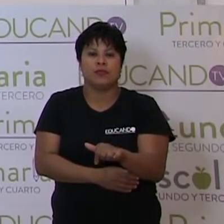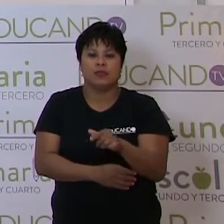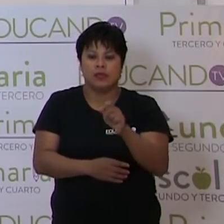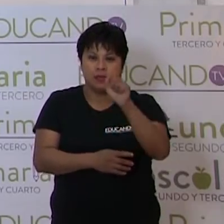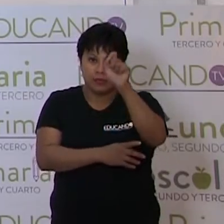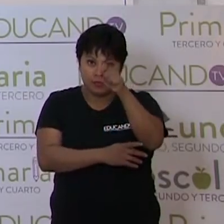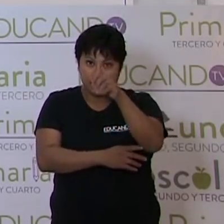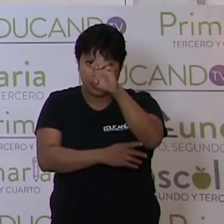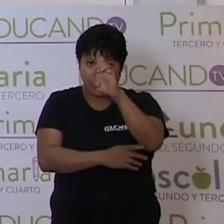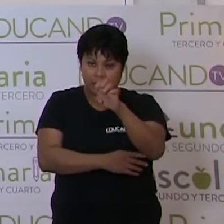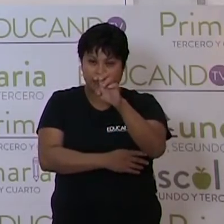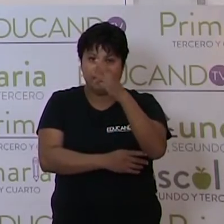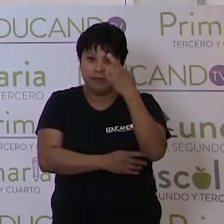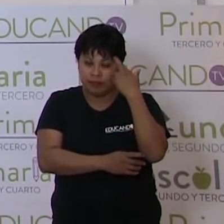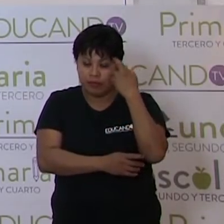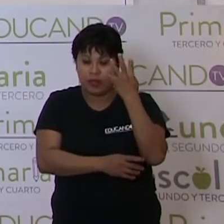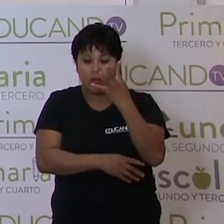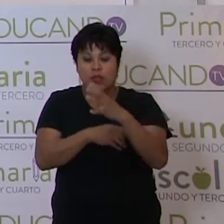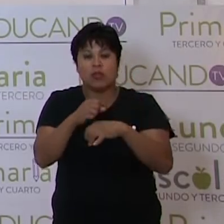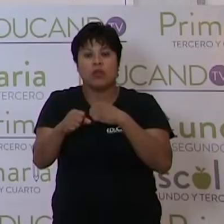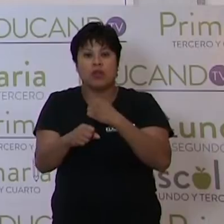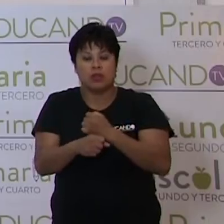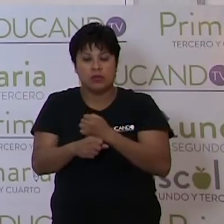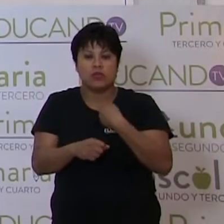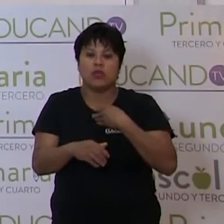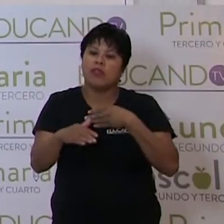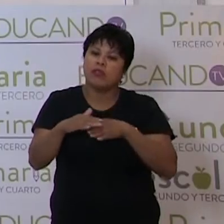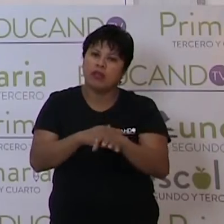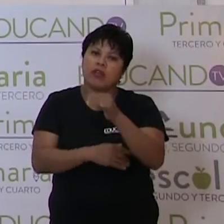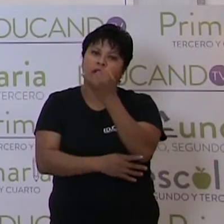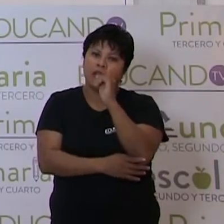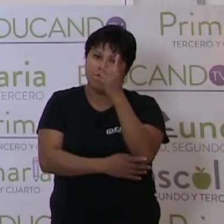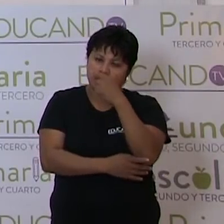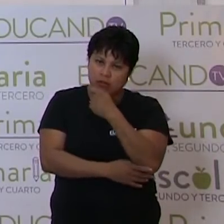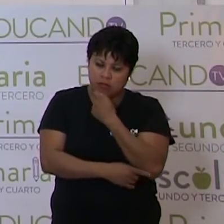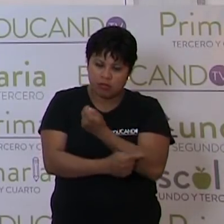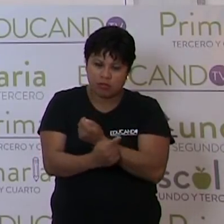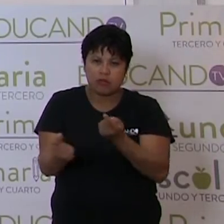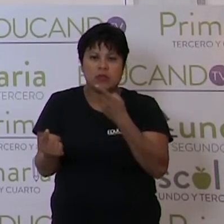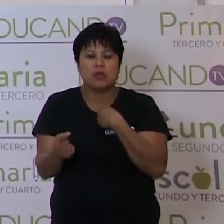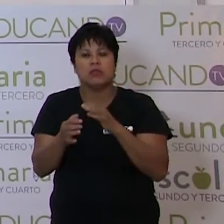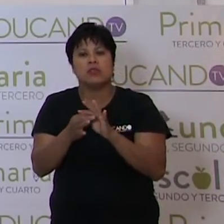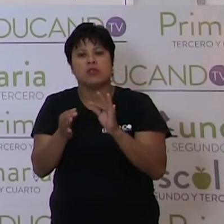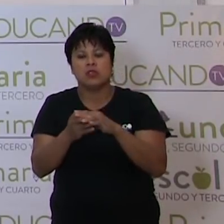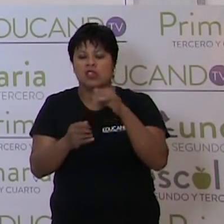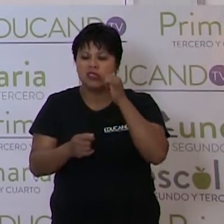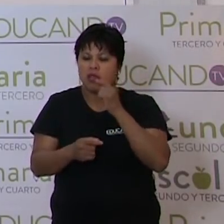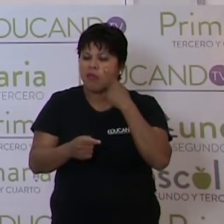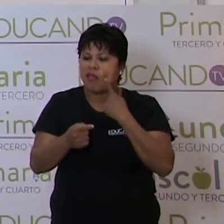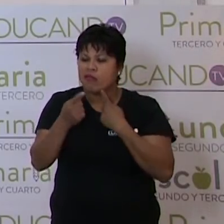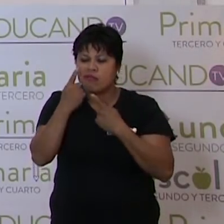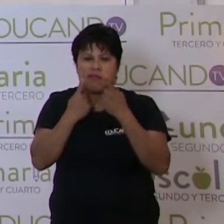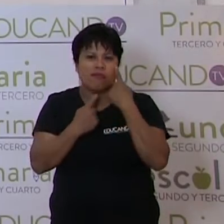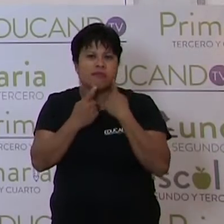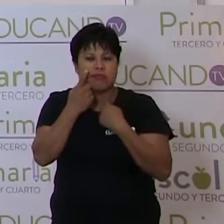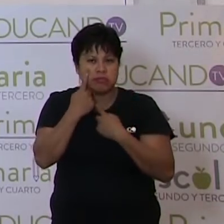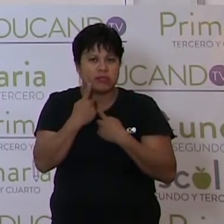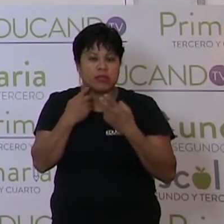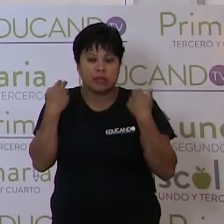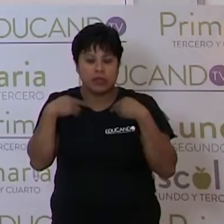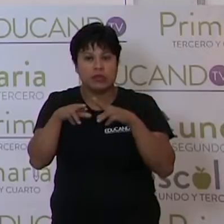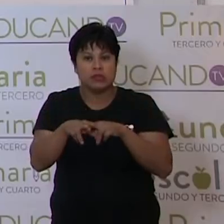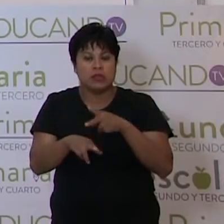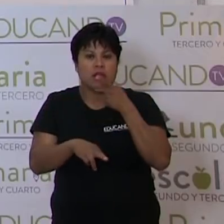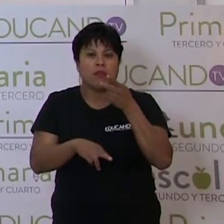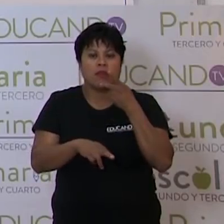acento en la E, acuérdense, a los 4 años entré al jardín de niños, me cuentan que seguía de llorón. Las